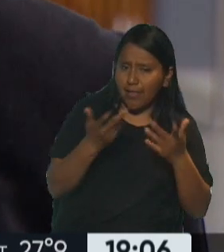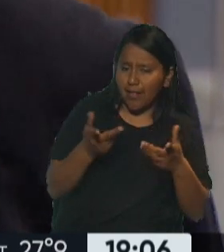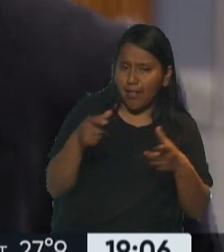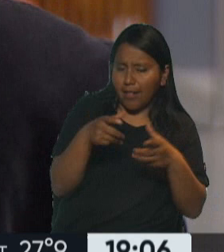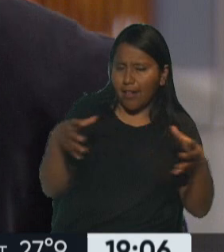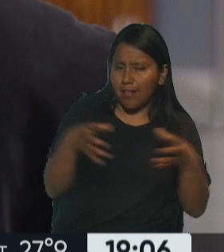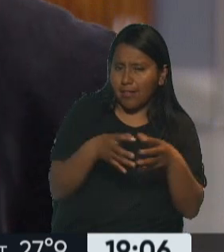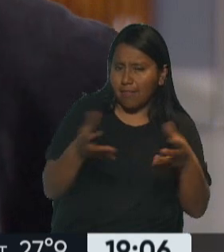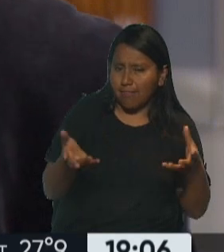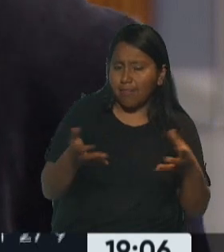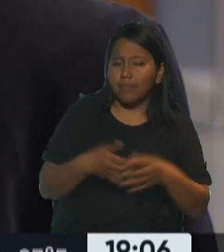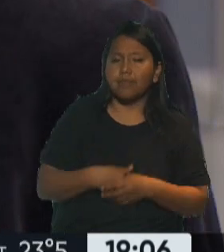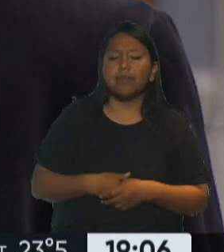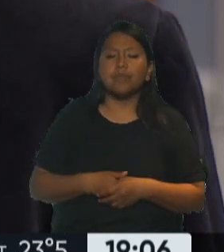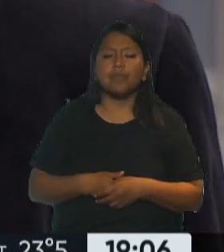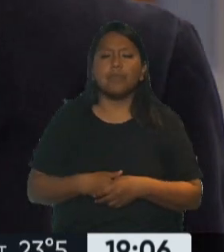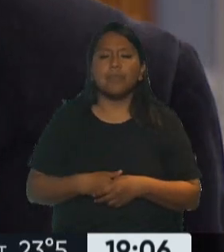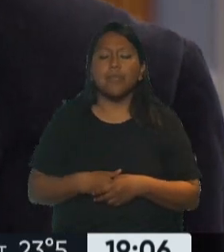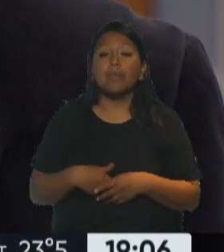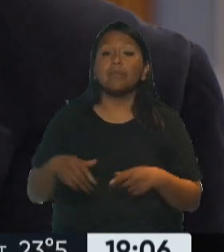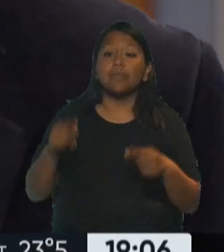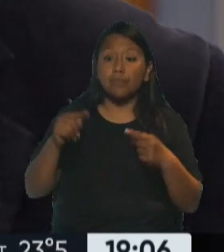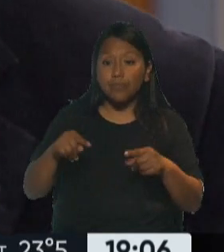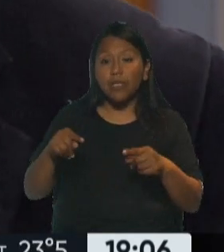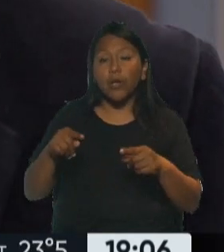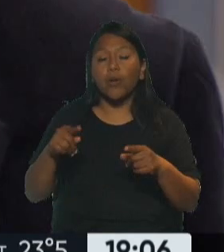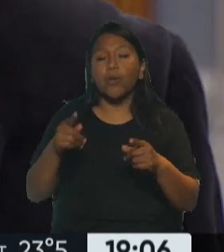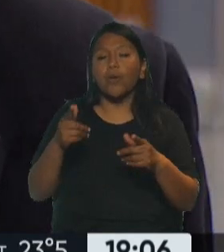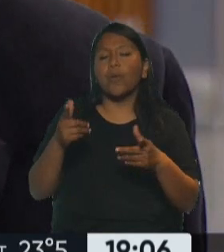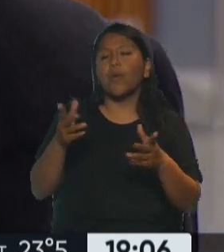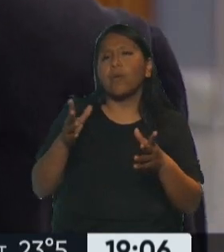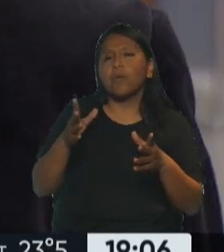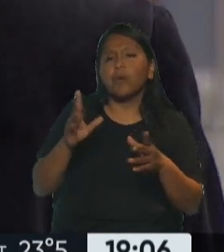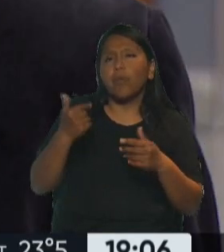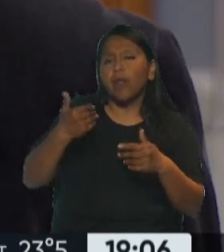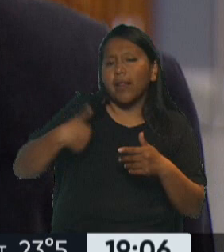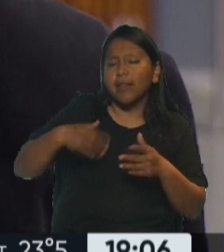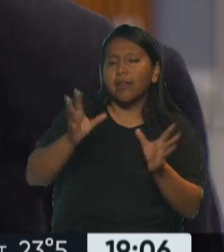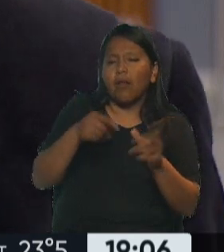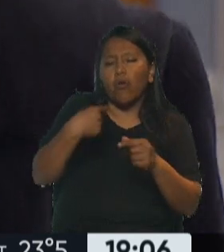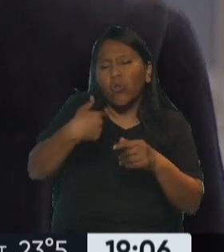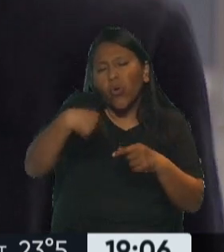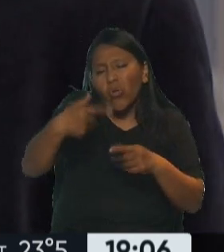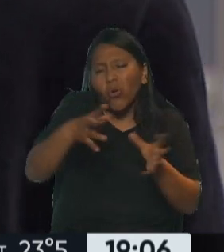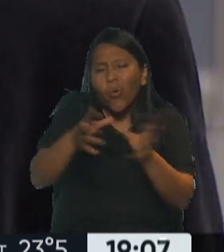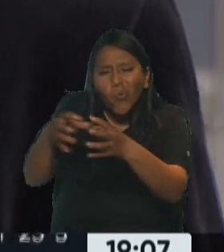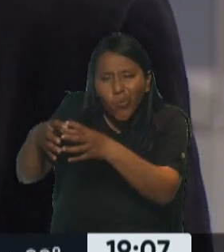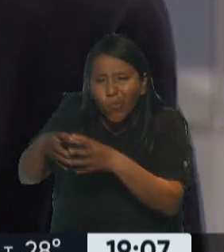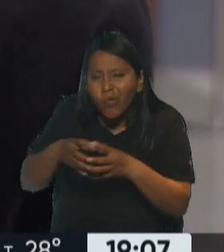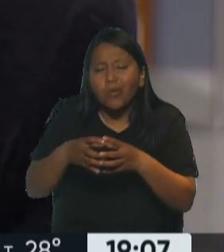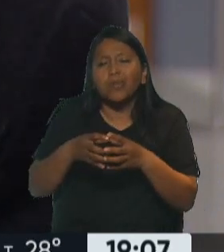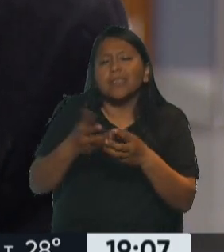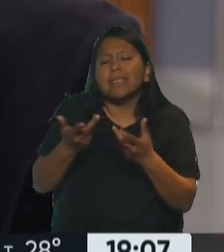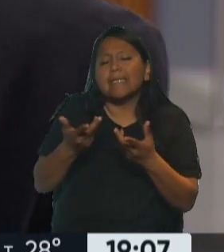de la organización. Pero estos que a su vez se ponen División Argentina, son grupos que, a